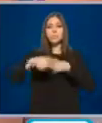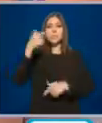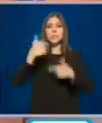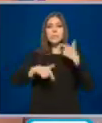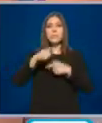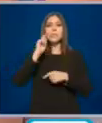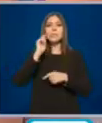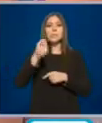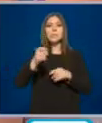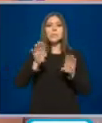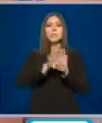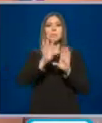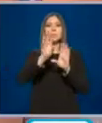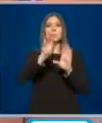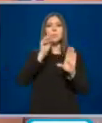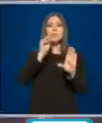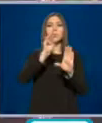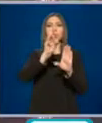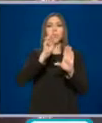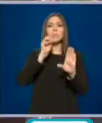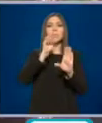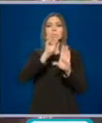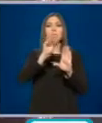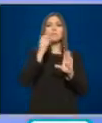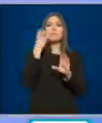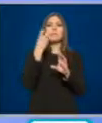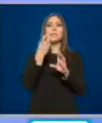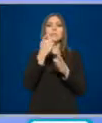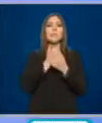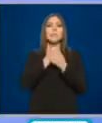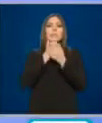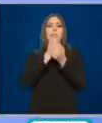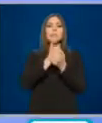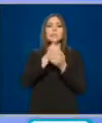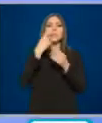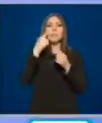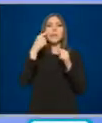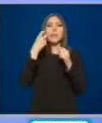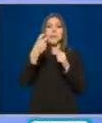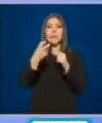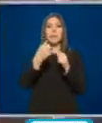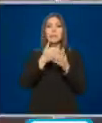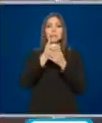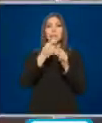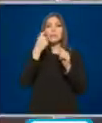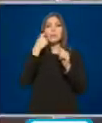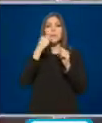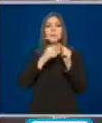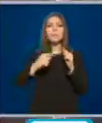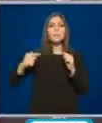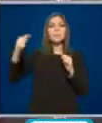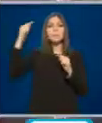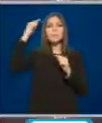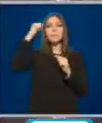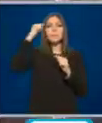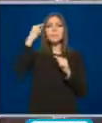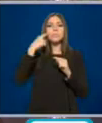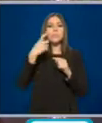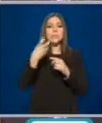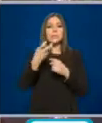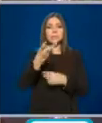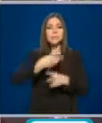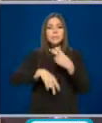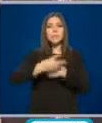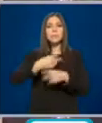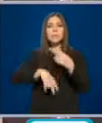succión. La succión crea un reflejo que va al cerebro y eso va a hacer que se produzca